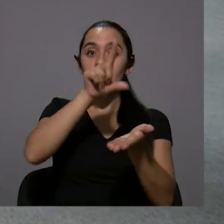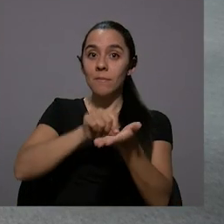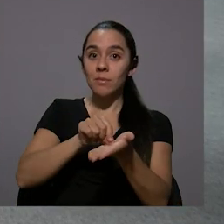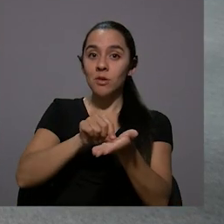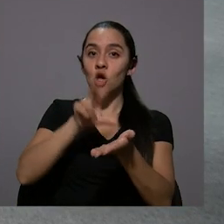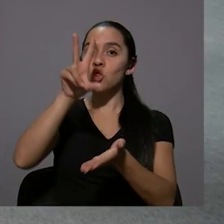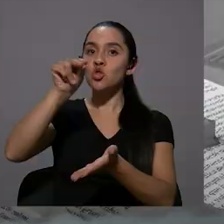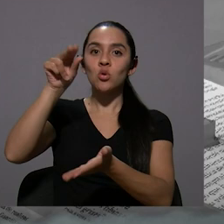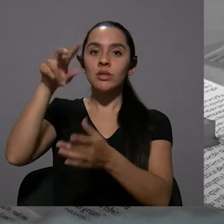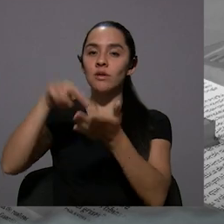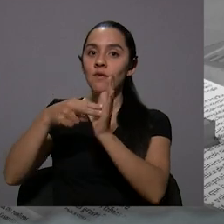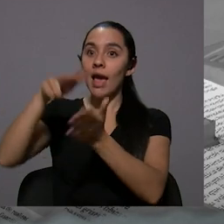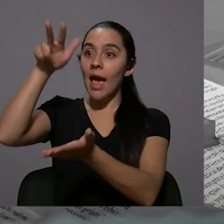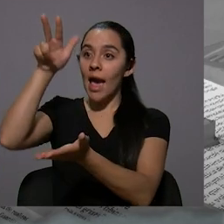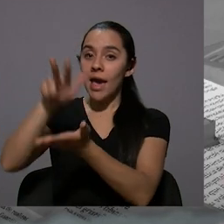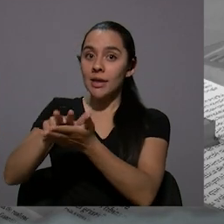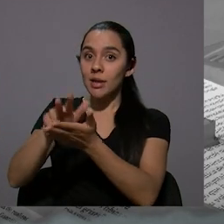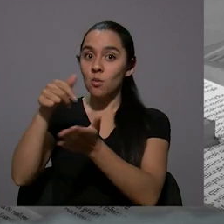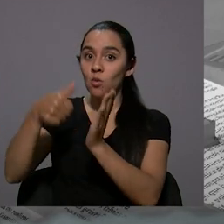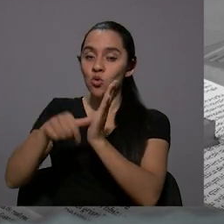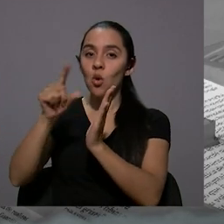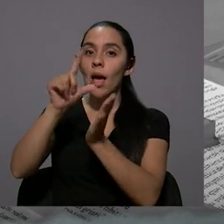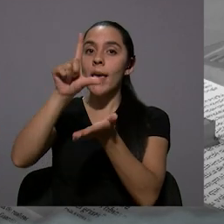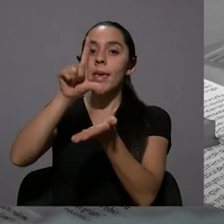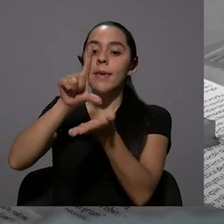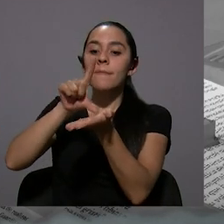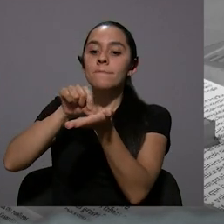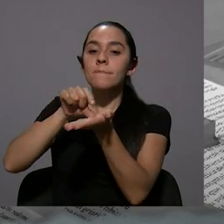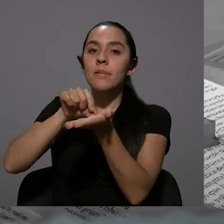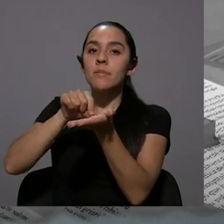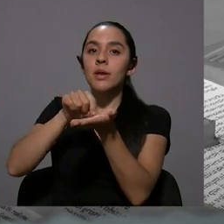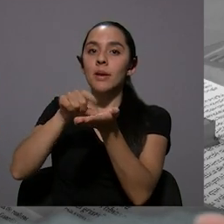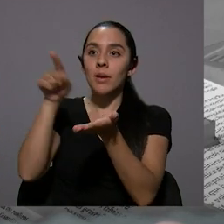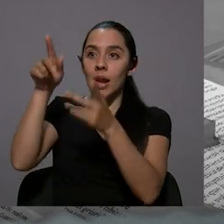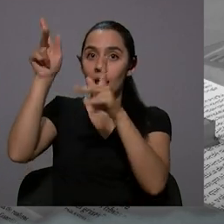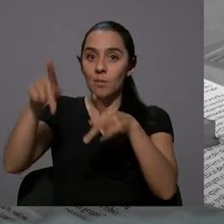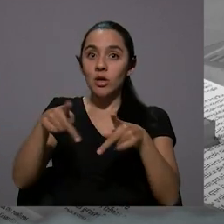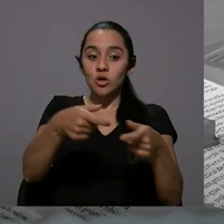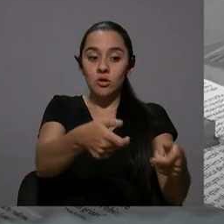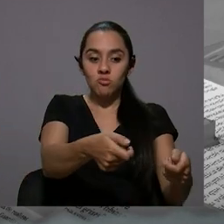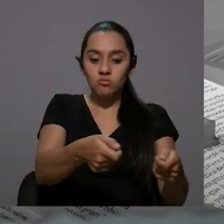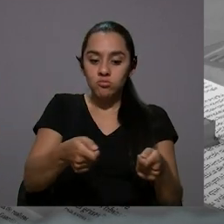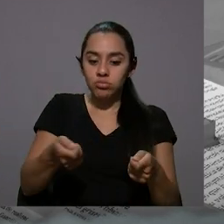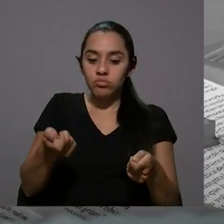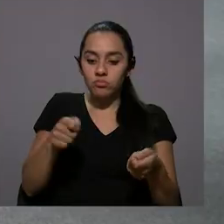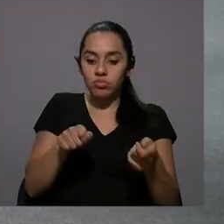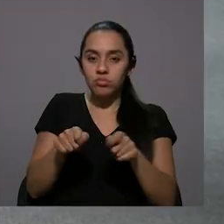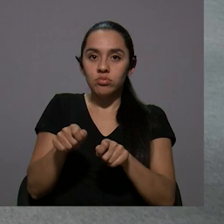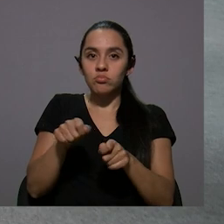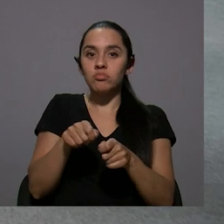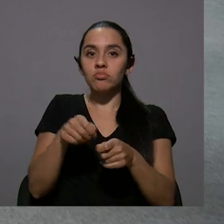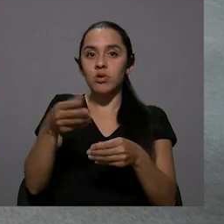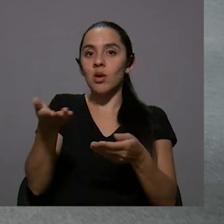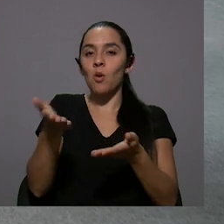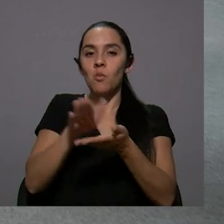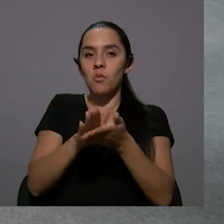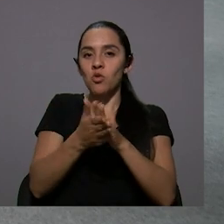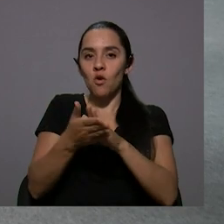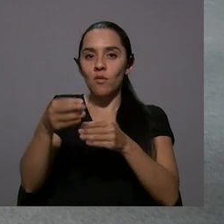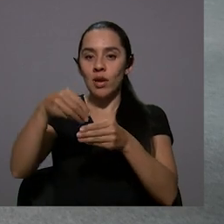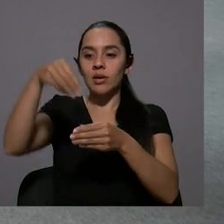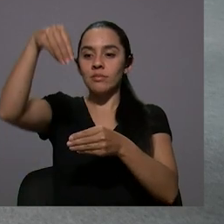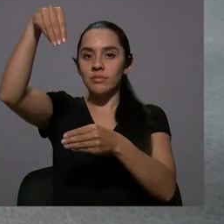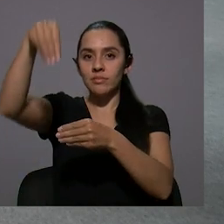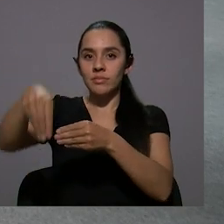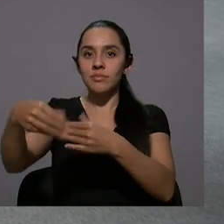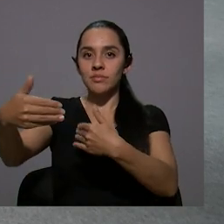papeleta ojo no le acreditaba el voto le imprimía la papeleta para que la persona la doblara igual ya el siguiente paso era igual a